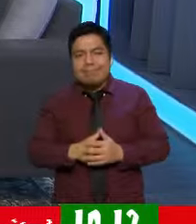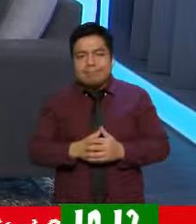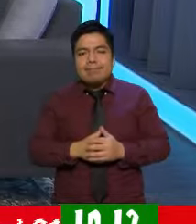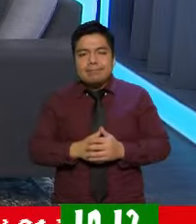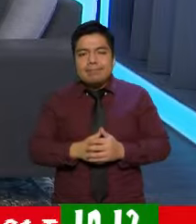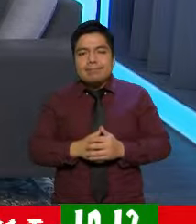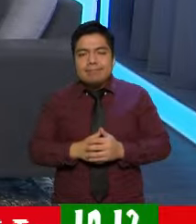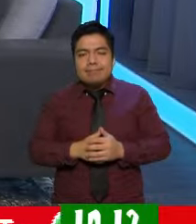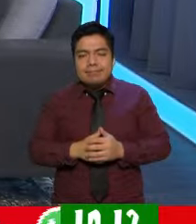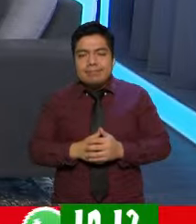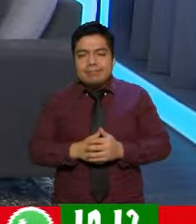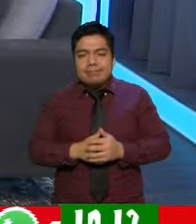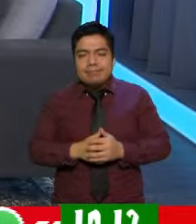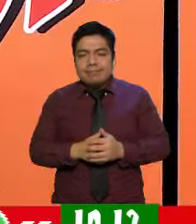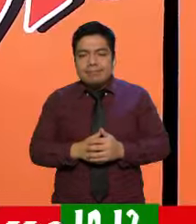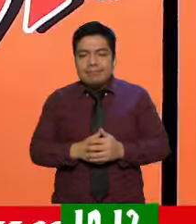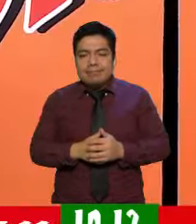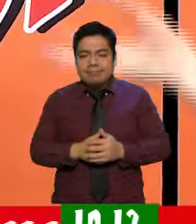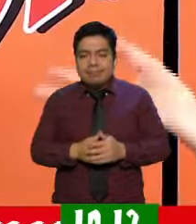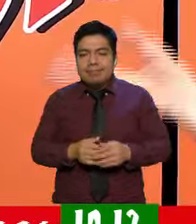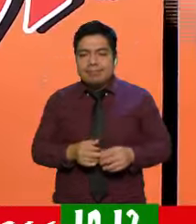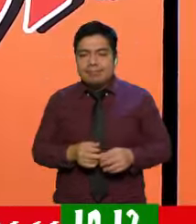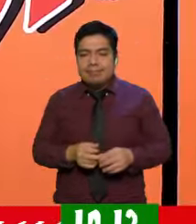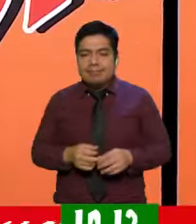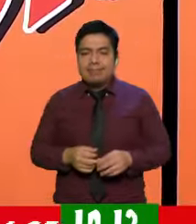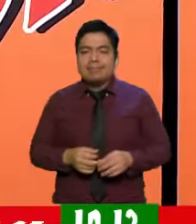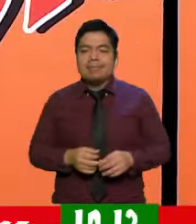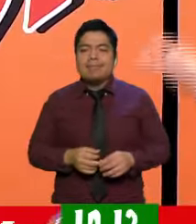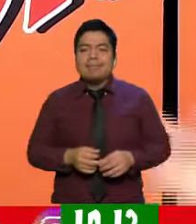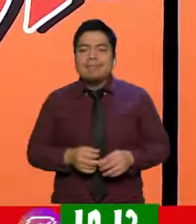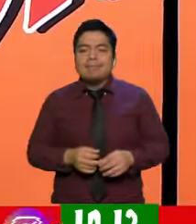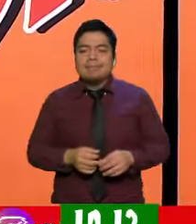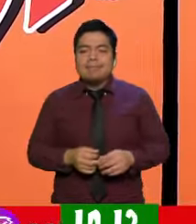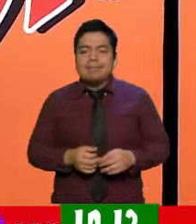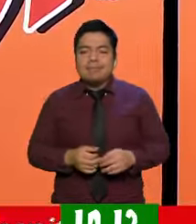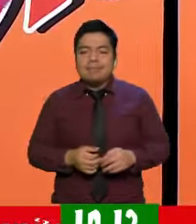Ándele. Eso. Y yo ahorita hablo con el Sergio. Sí, es que igual así.